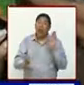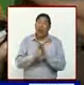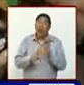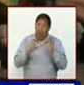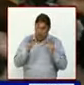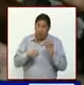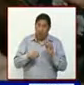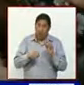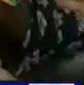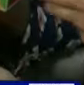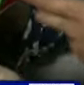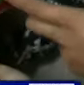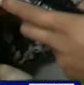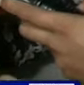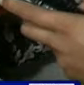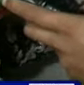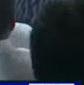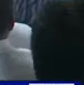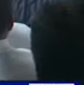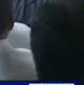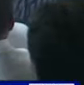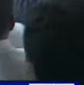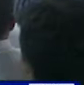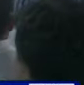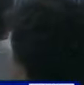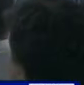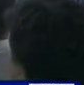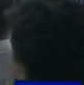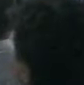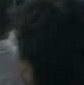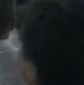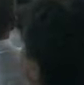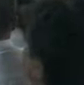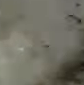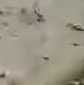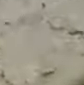decreto? Si fuera legal no estaríamos aquí hoy día.